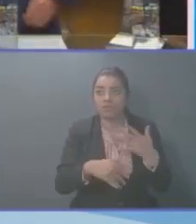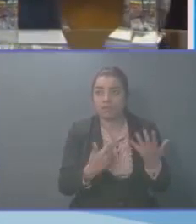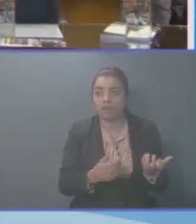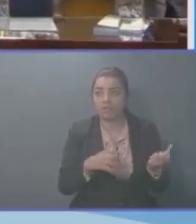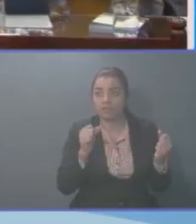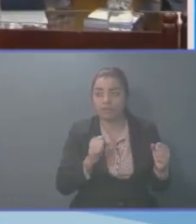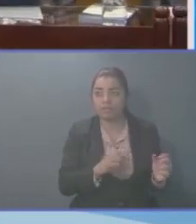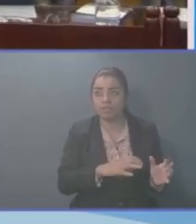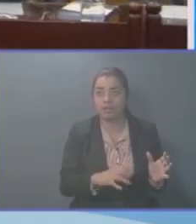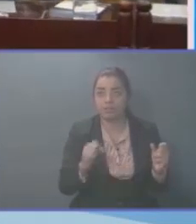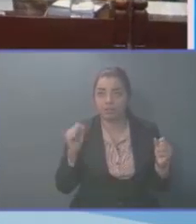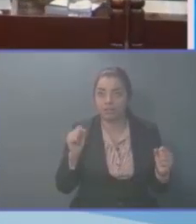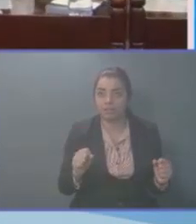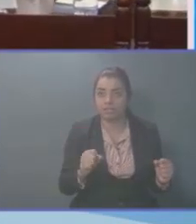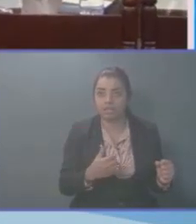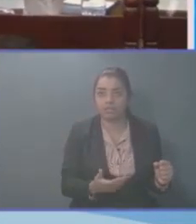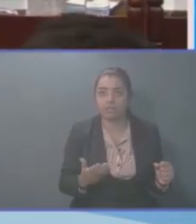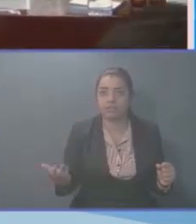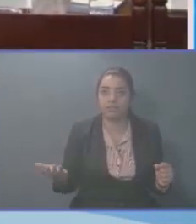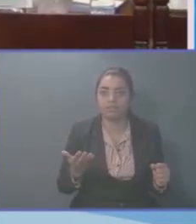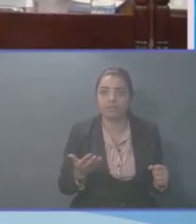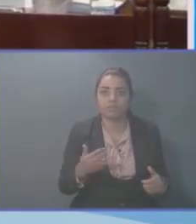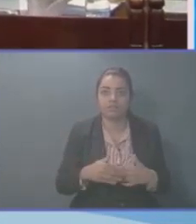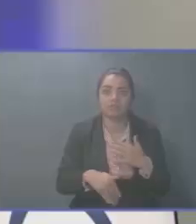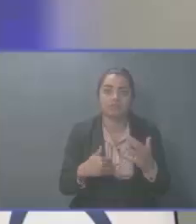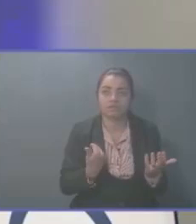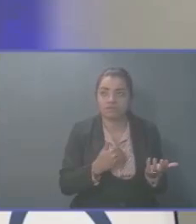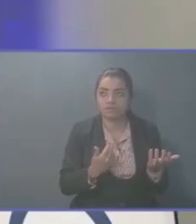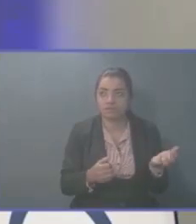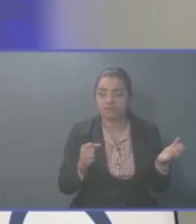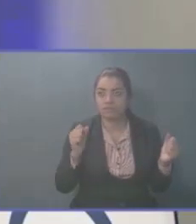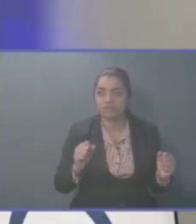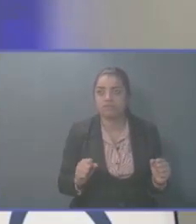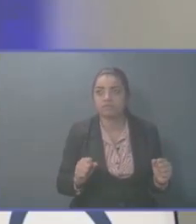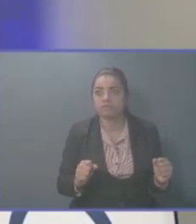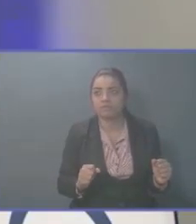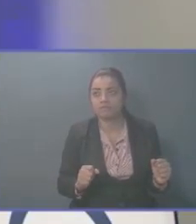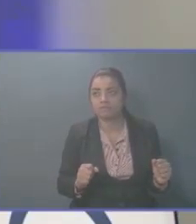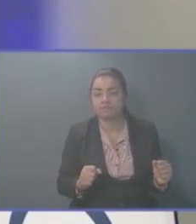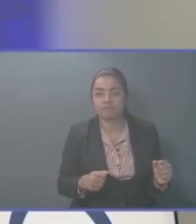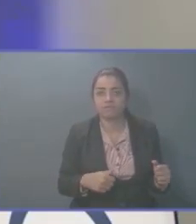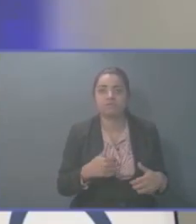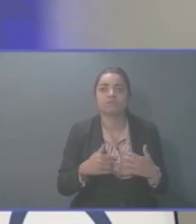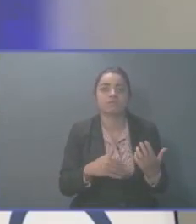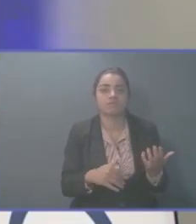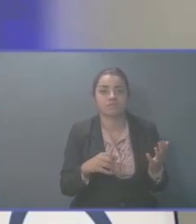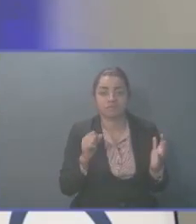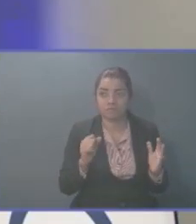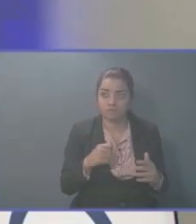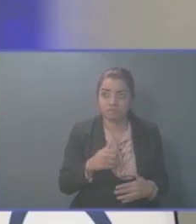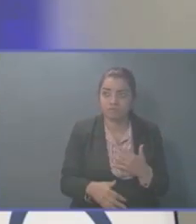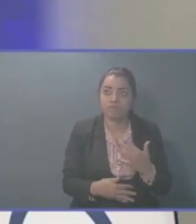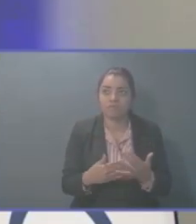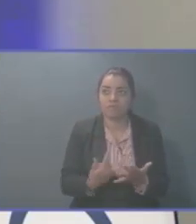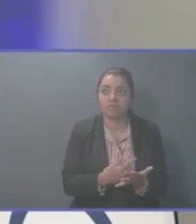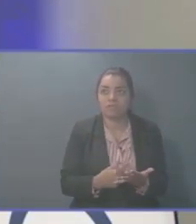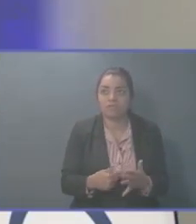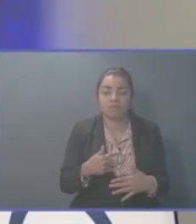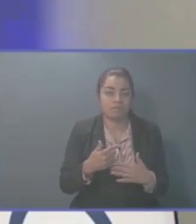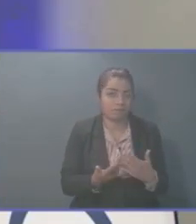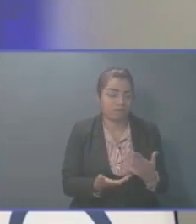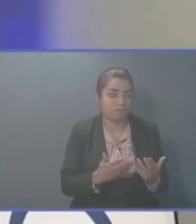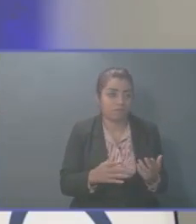un pasado no tan lejano, un pasado reciente, pues vivió en diferentes países procesos marcados por